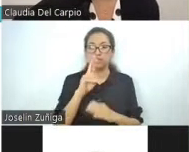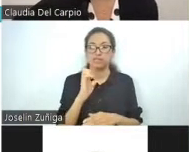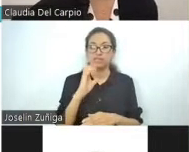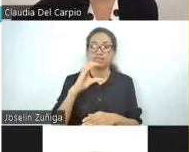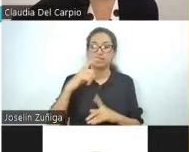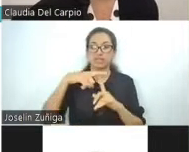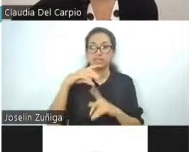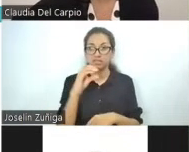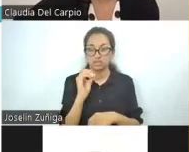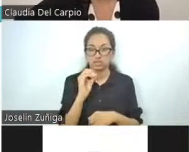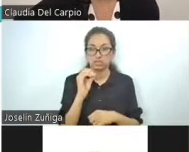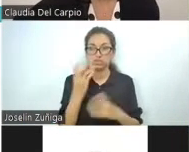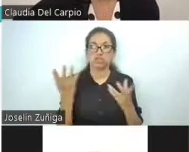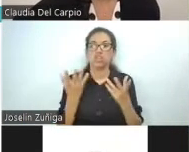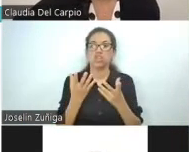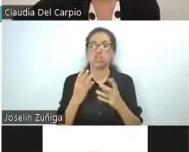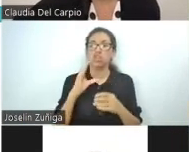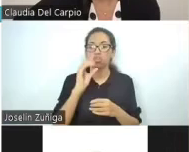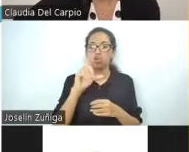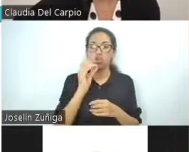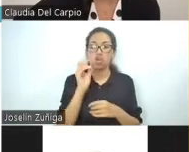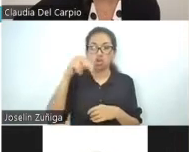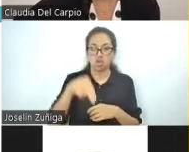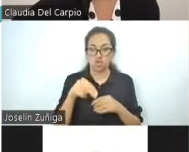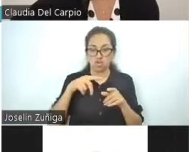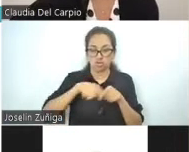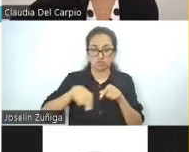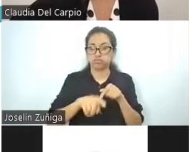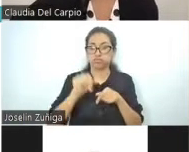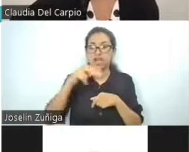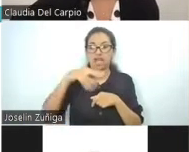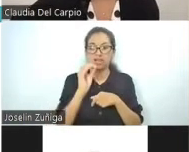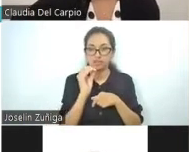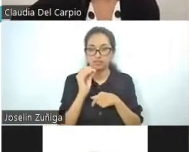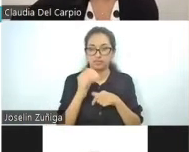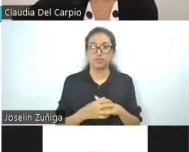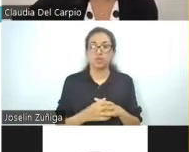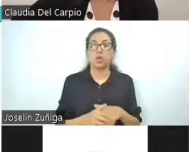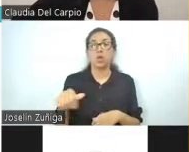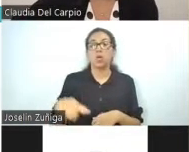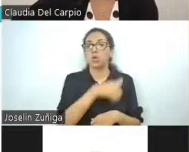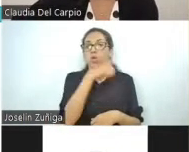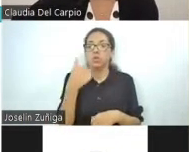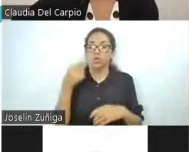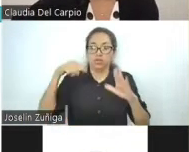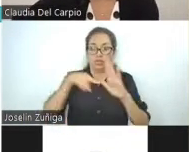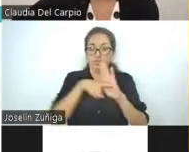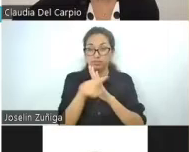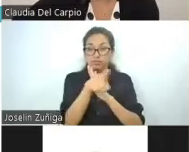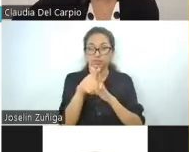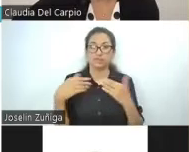la porción distal del intestino, o el colon, que desemboca en el ano. Y hacia el fondo del túnel tenemos